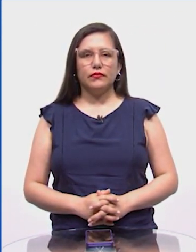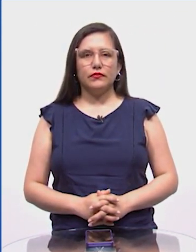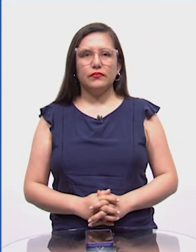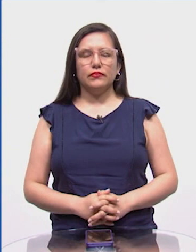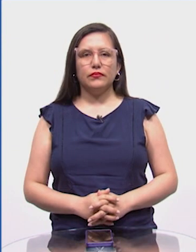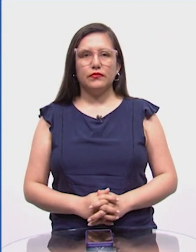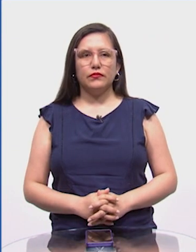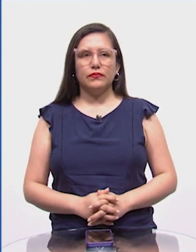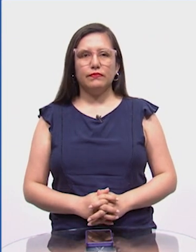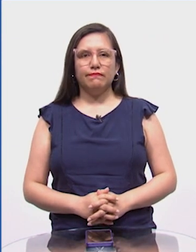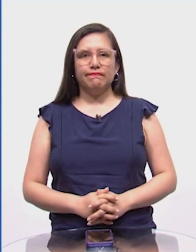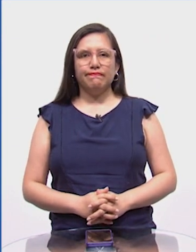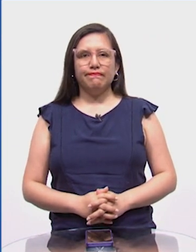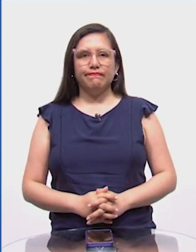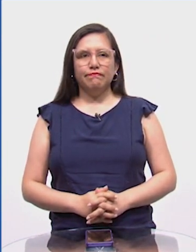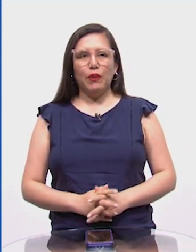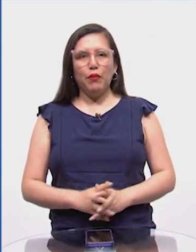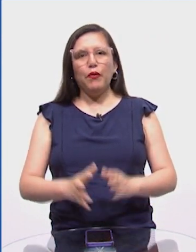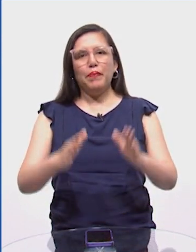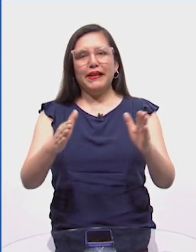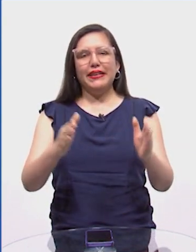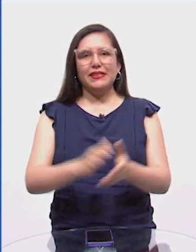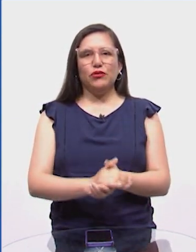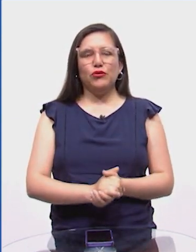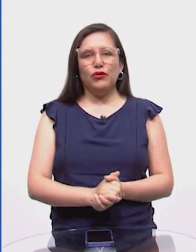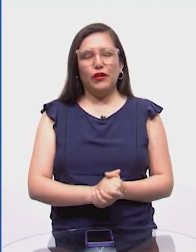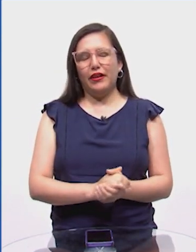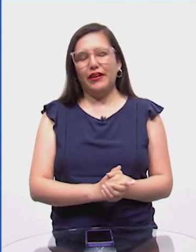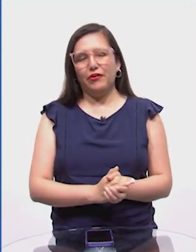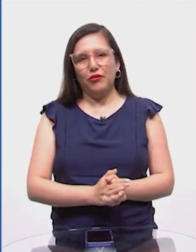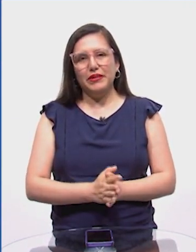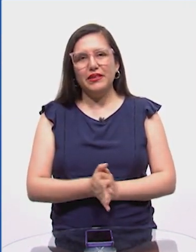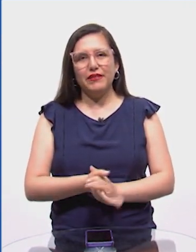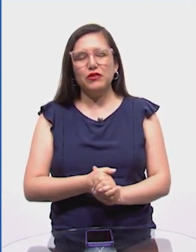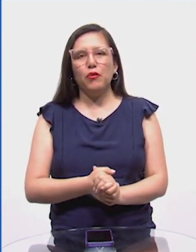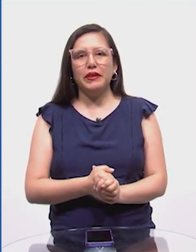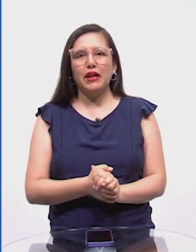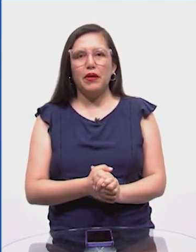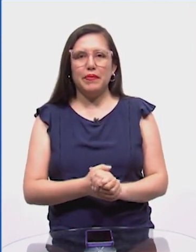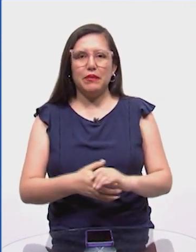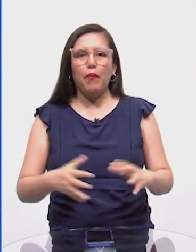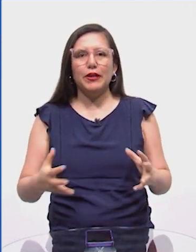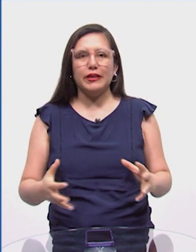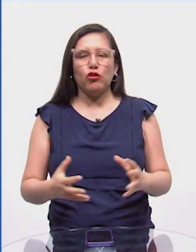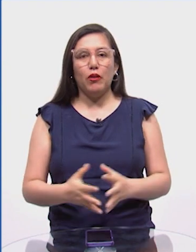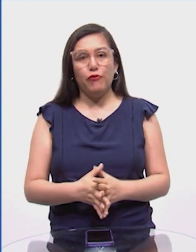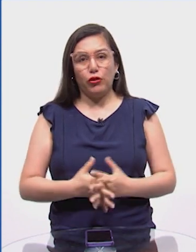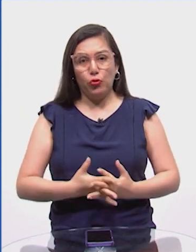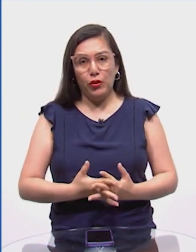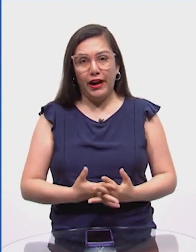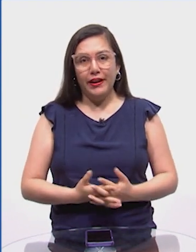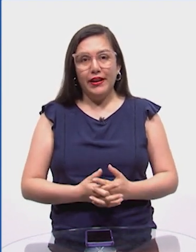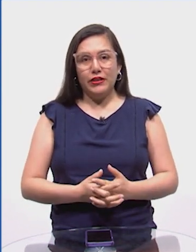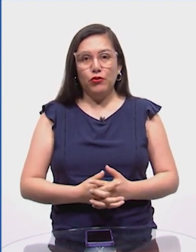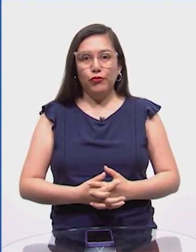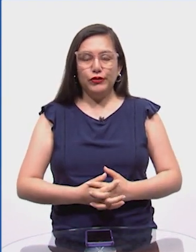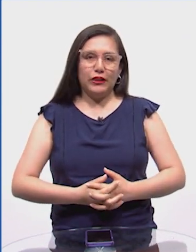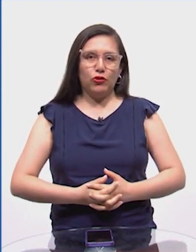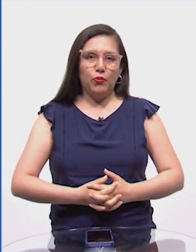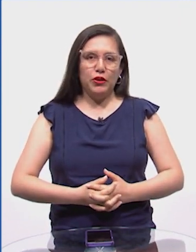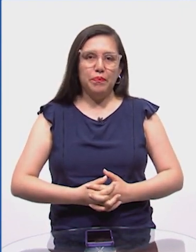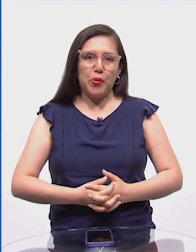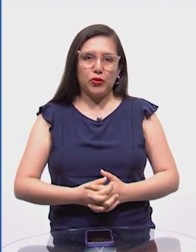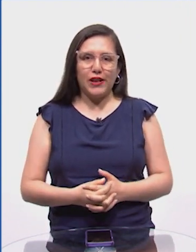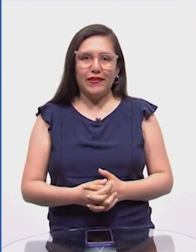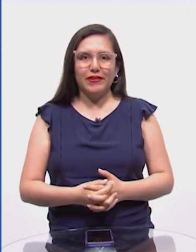del 15%. Vamos por partes, doctor economista Francisco Huerta. Empecemos por el sector manufactura, y un